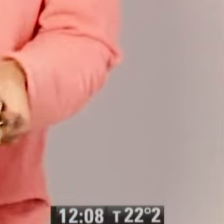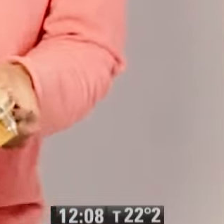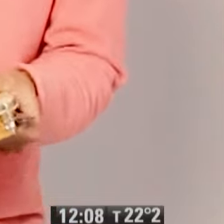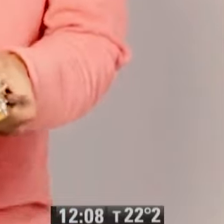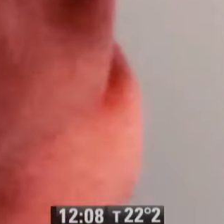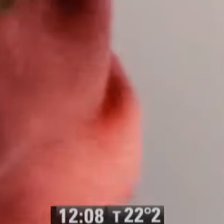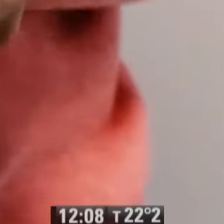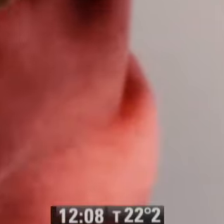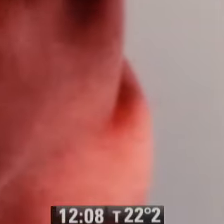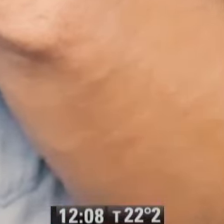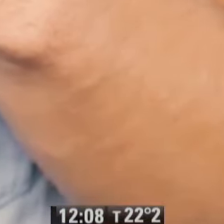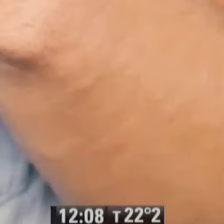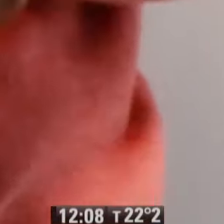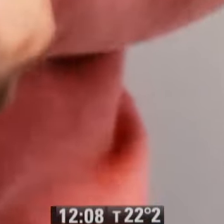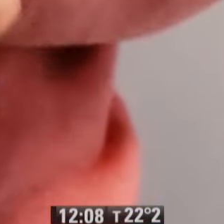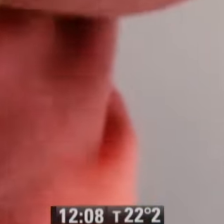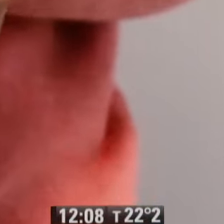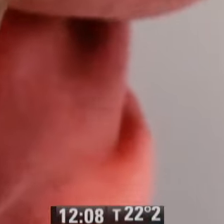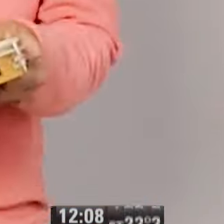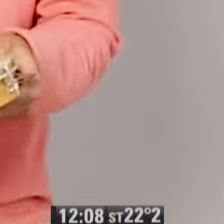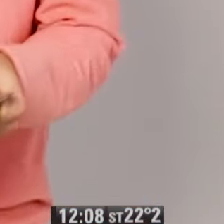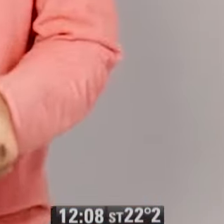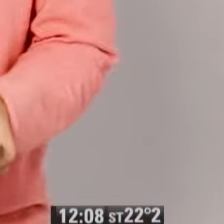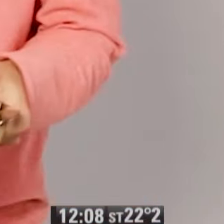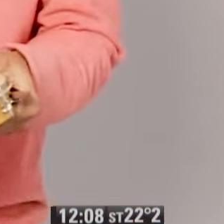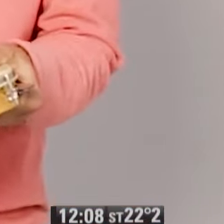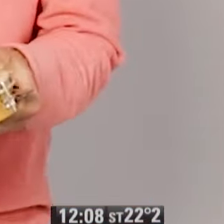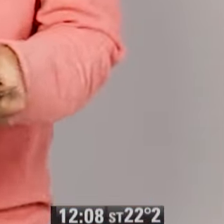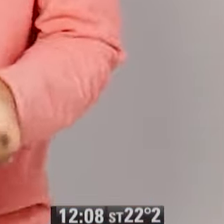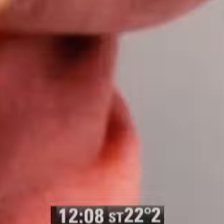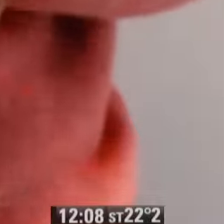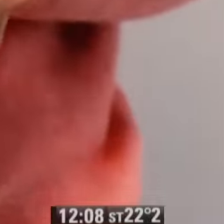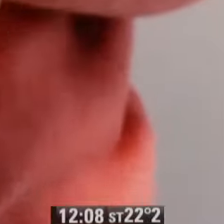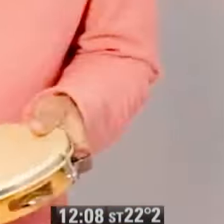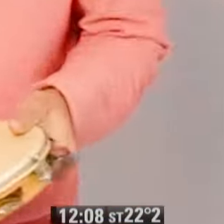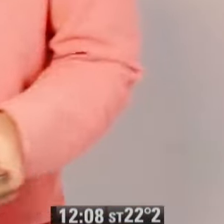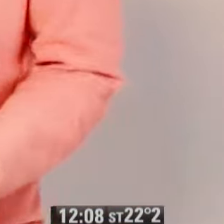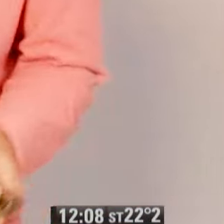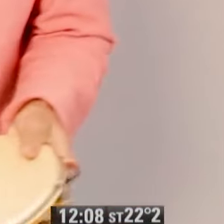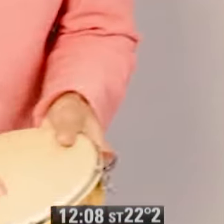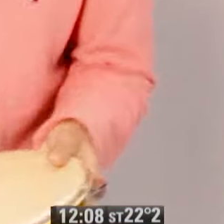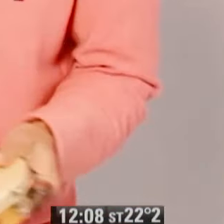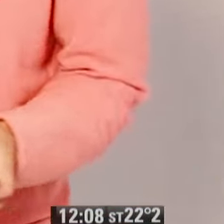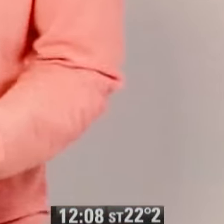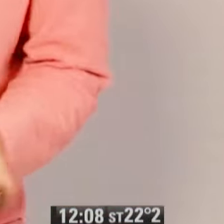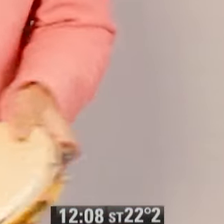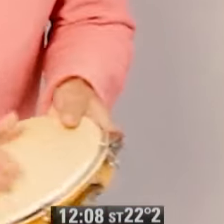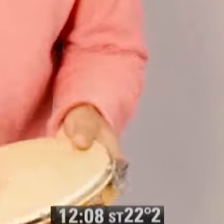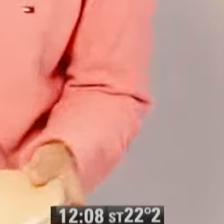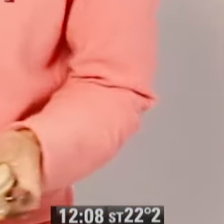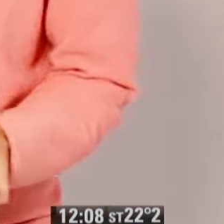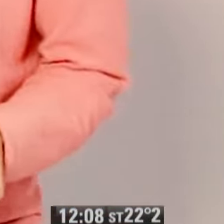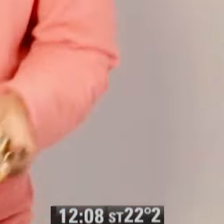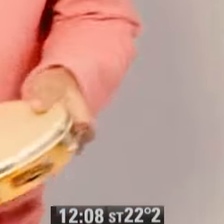sué. Leio, leio, leio, u capi, a sué. Uma capirua,